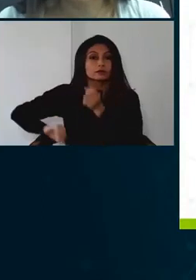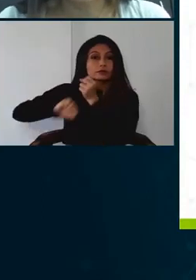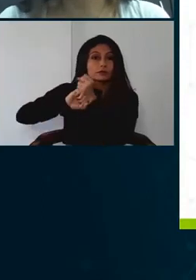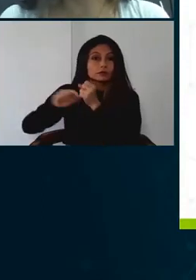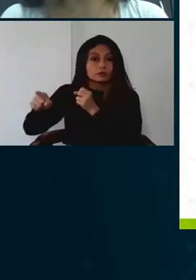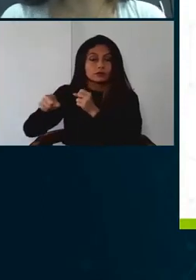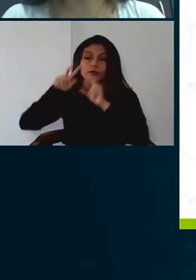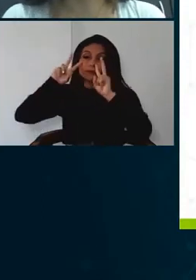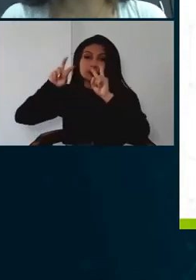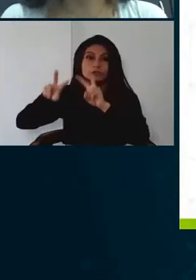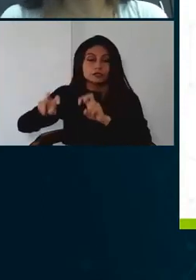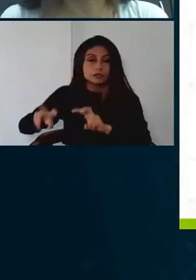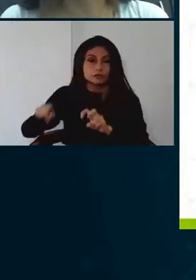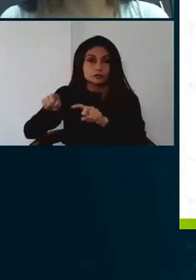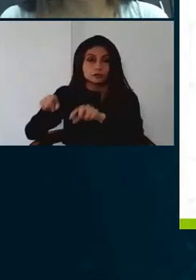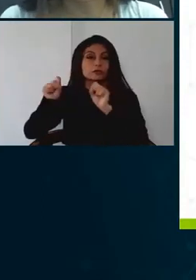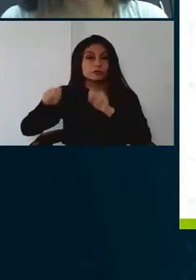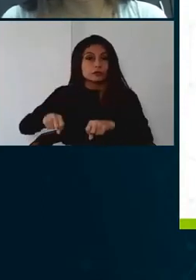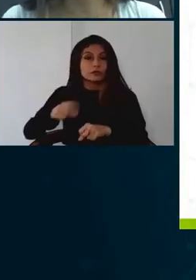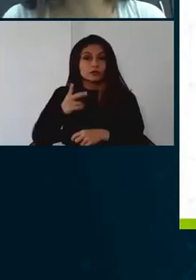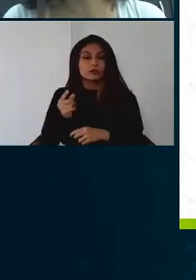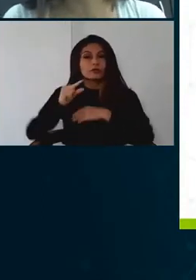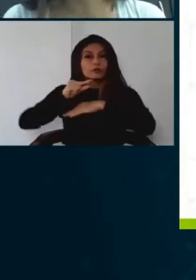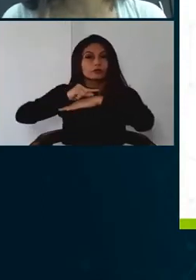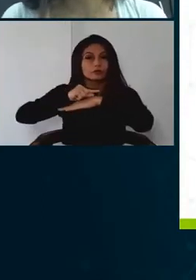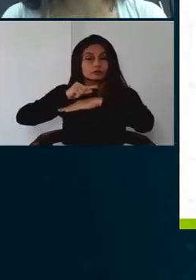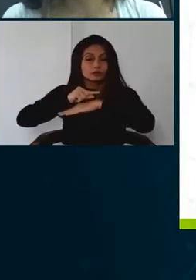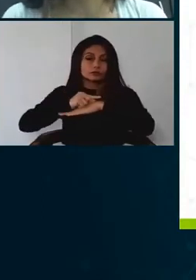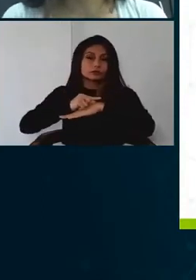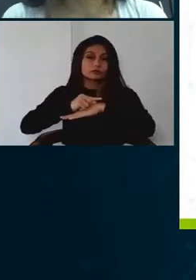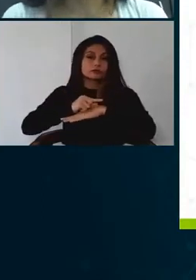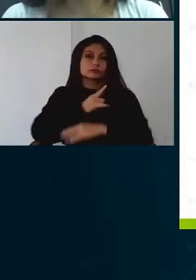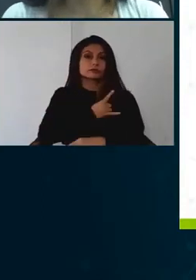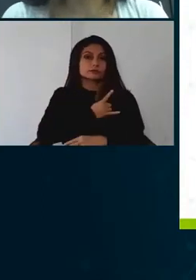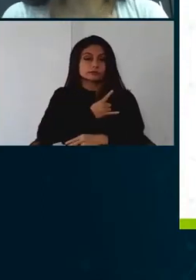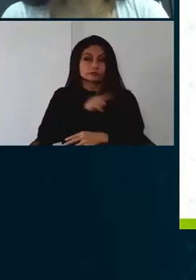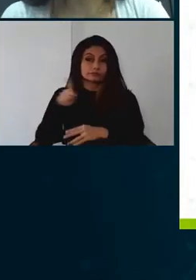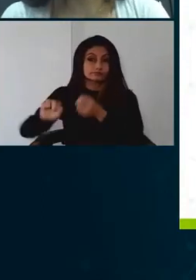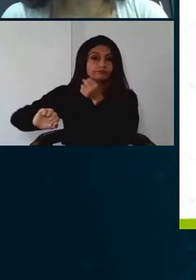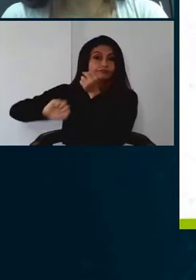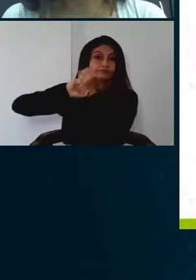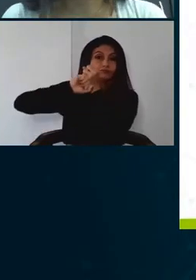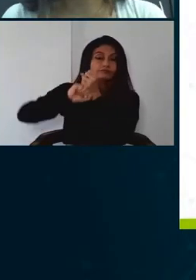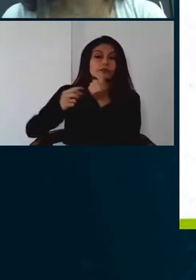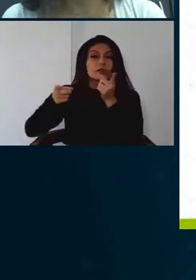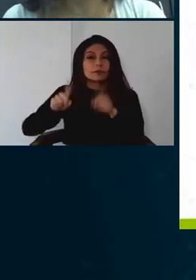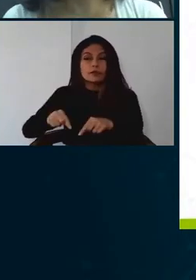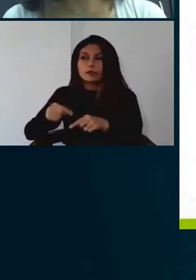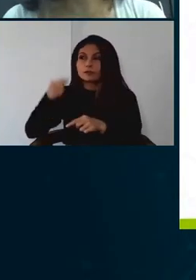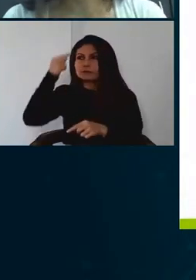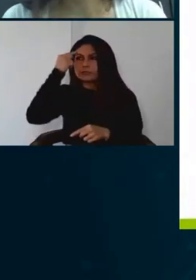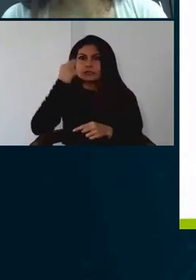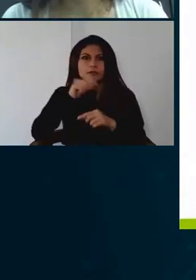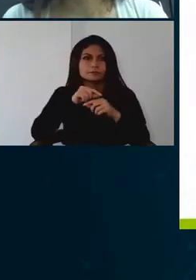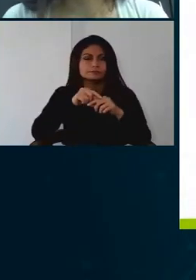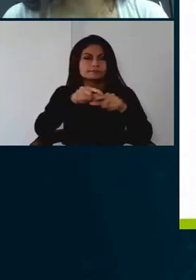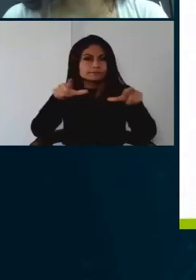de investigación en la Corporación Universitaria Americana, también aportes y seguimos haciendo estudios de